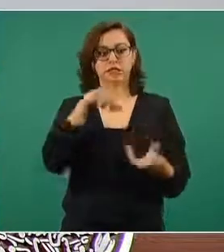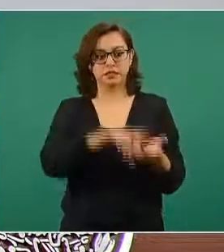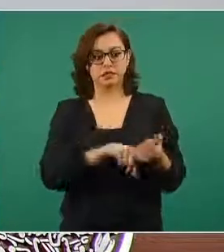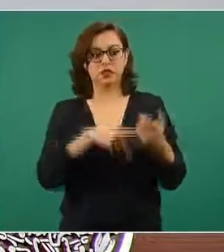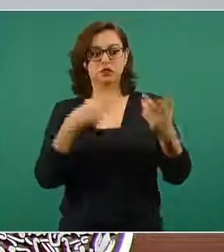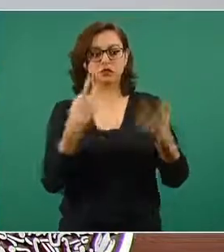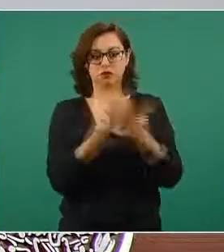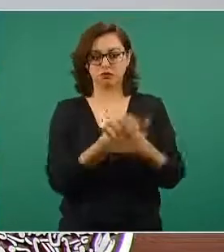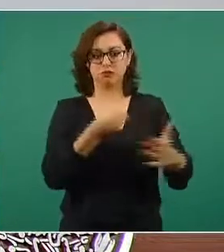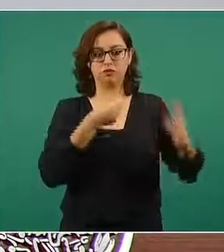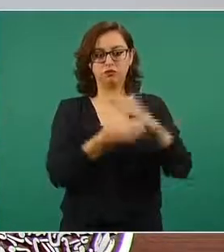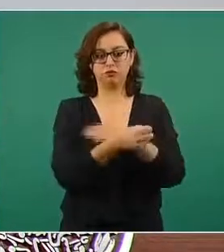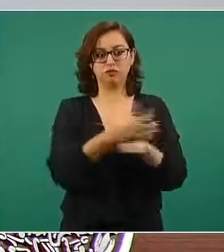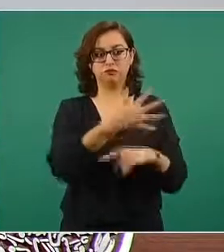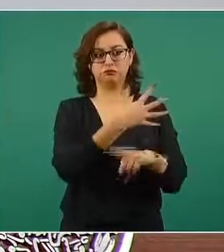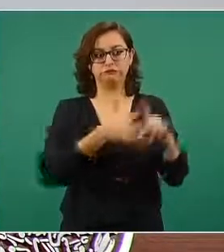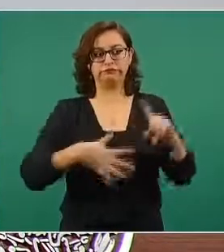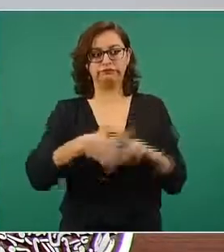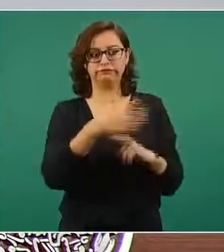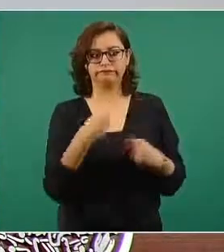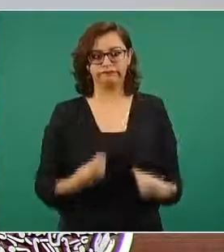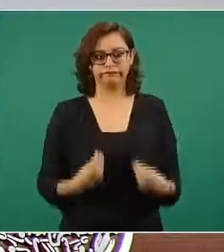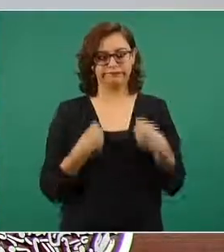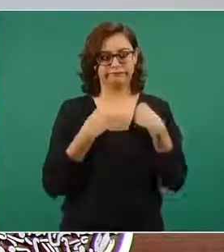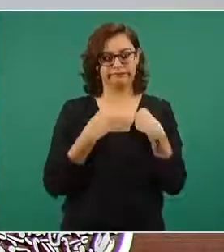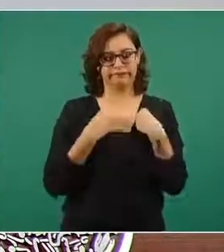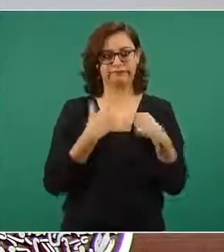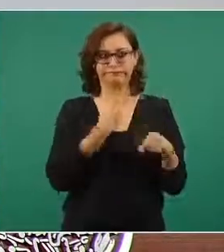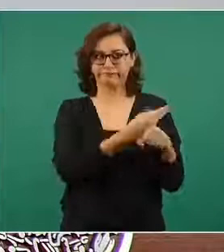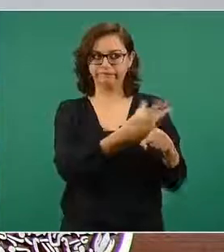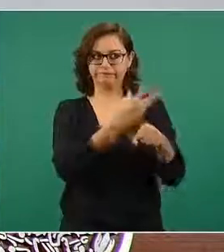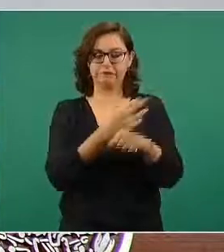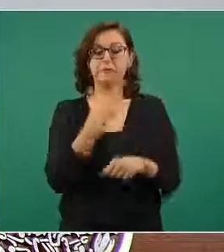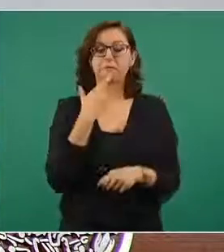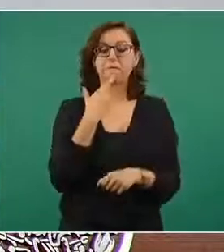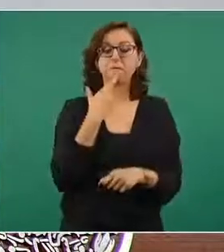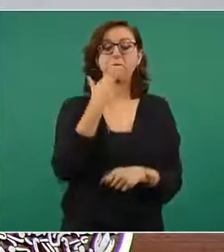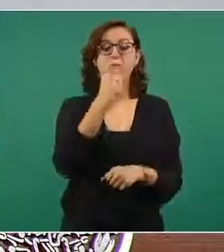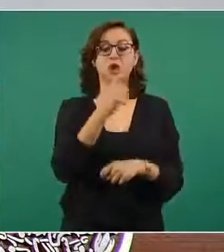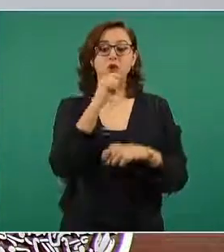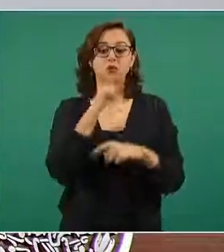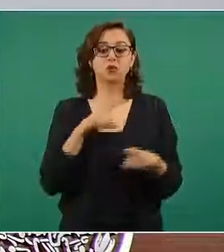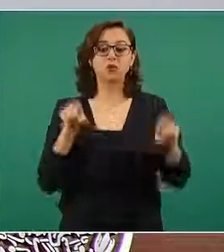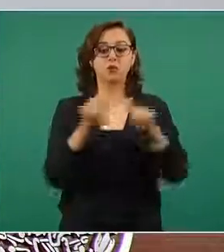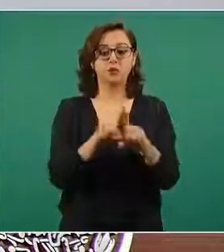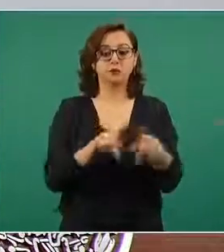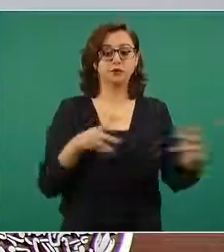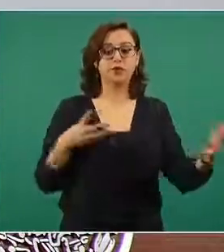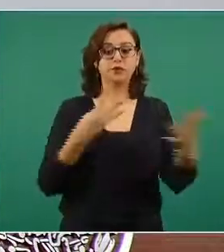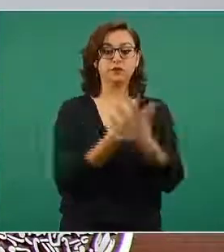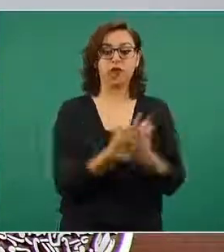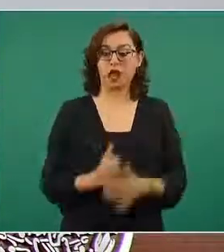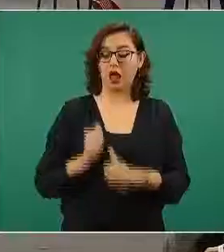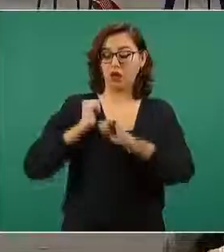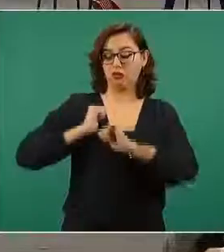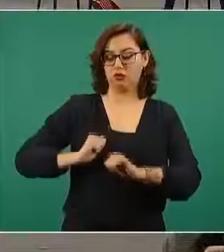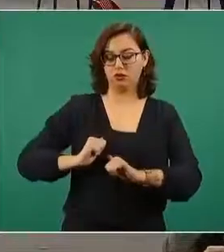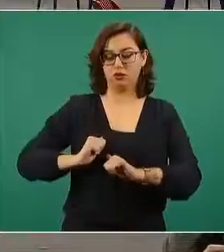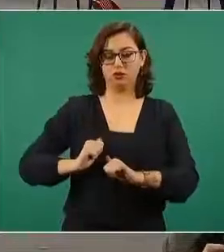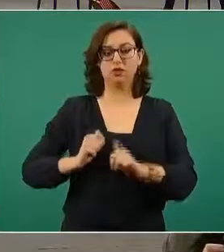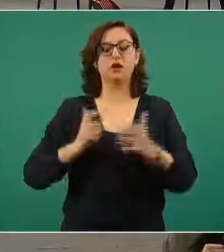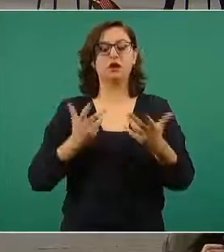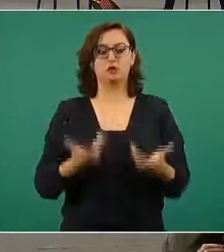libertad, y que las autoridades penitenciarias, que finalmente son o somos los responsables, logren